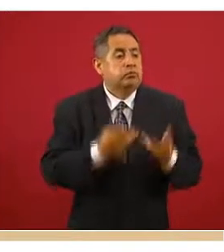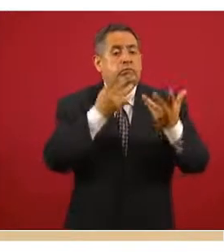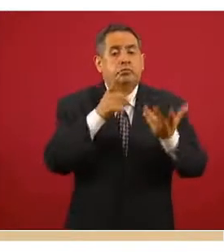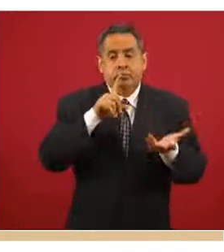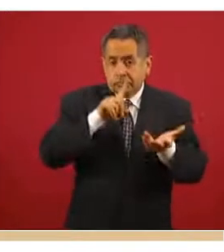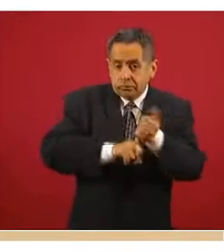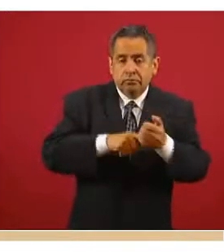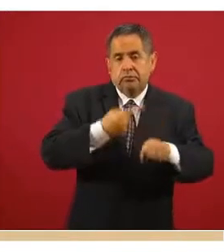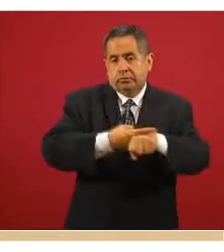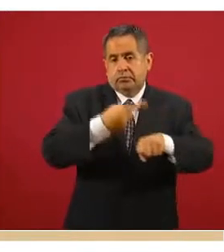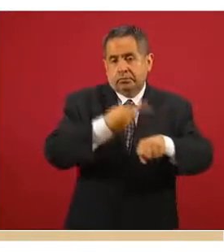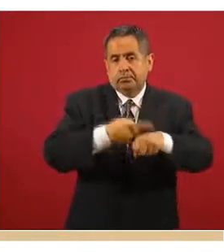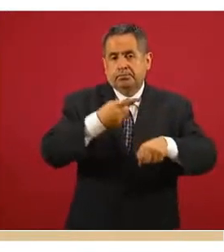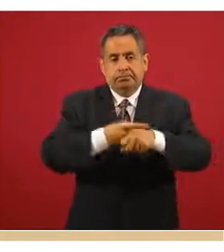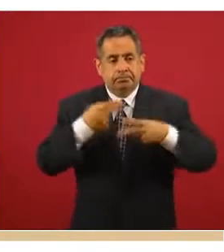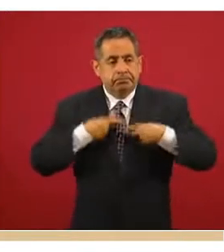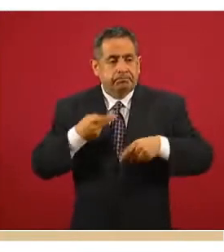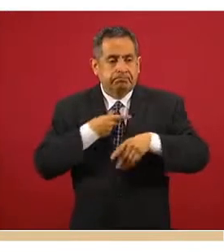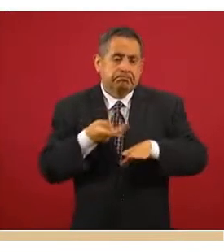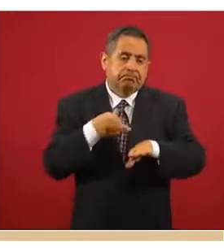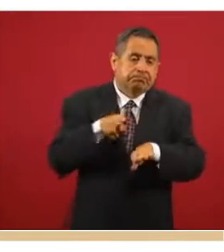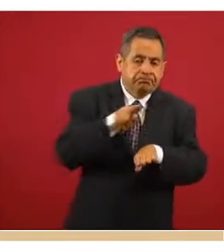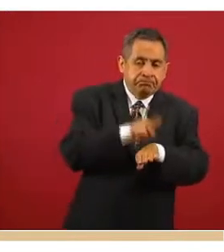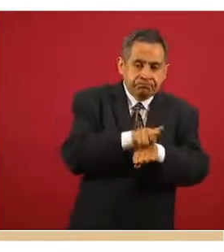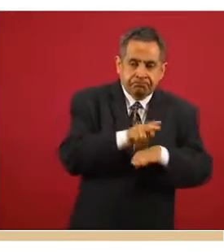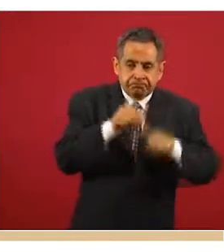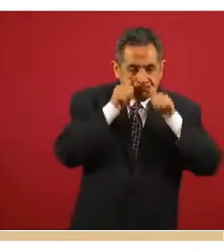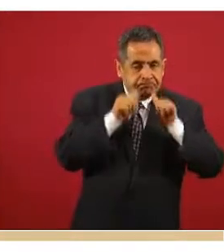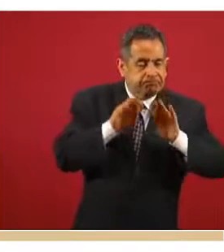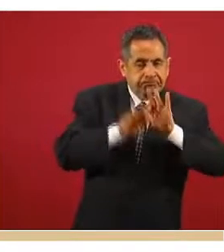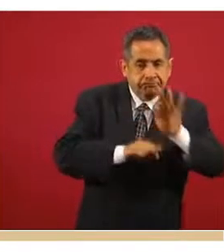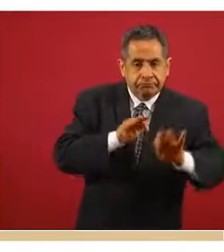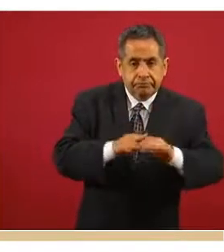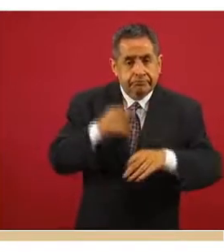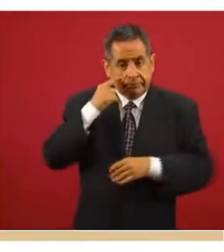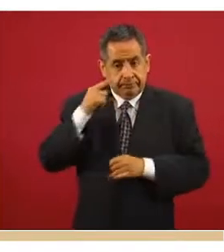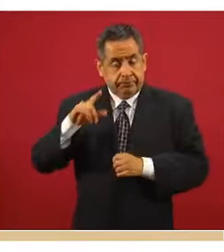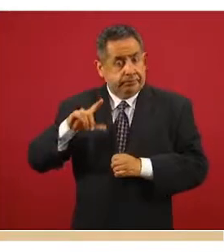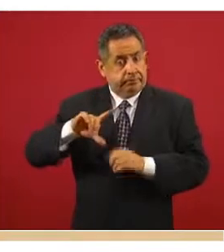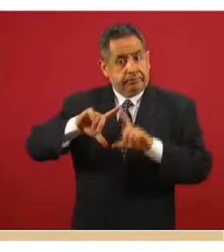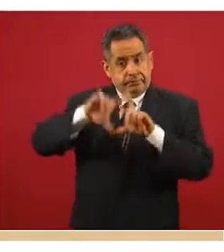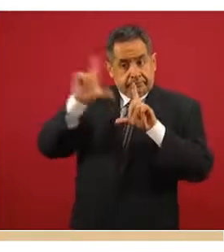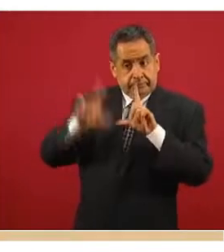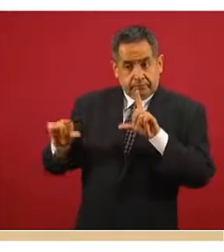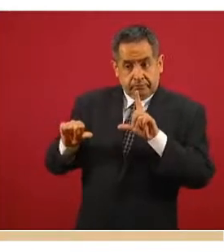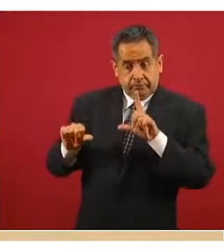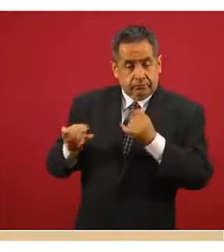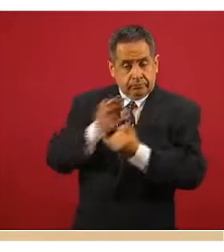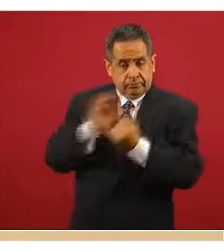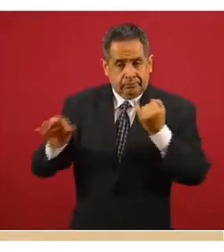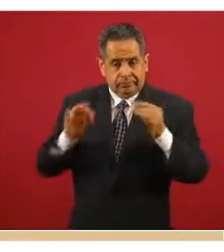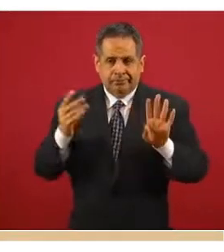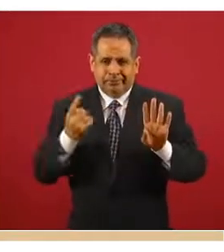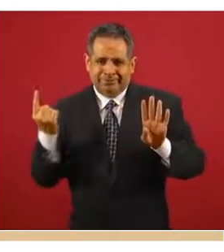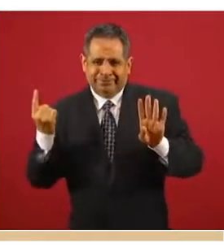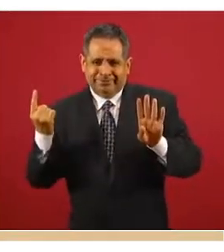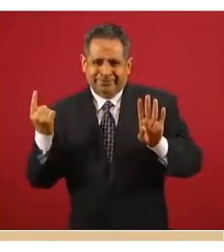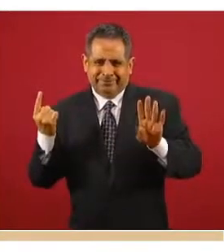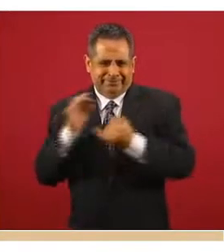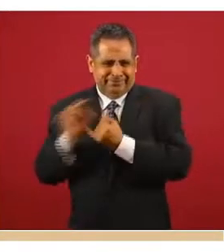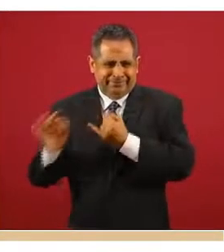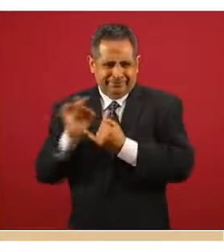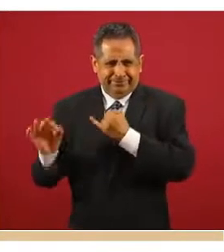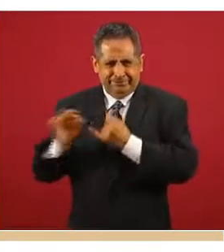están ocupadas. Y vean ustedes que en el nivel nacional, la curva que está, la barra que está del